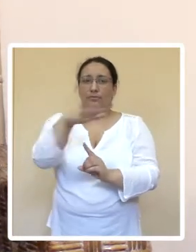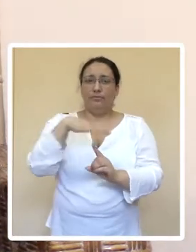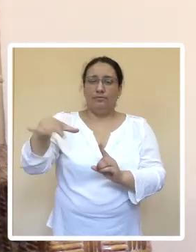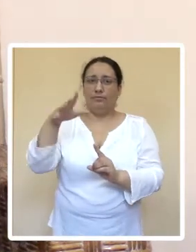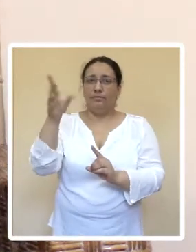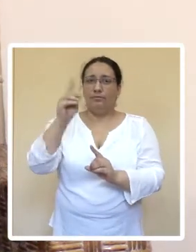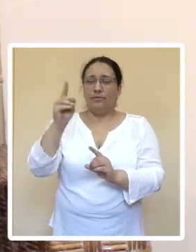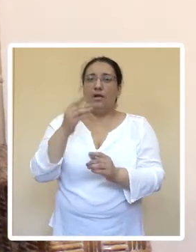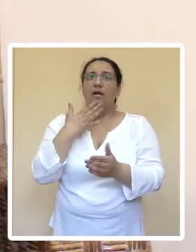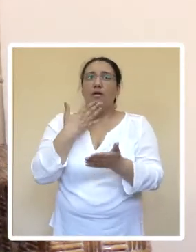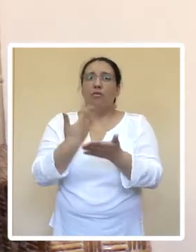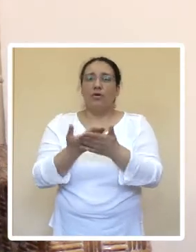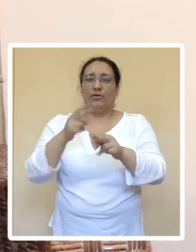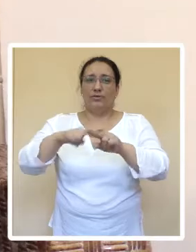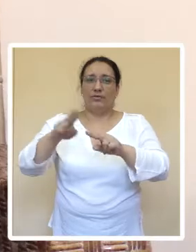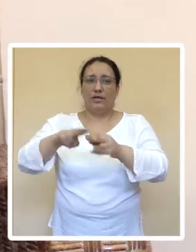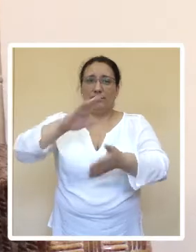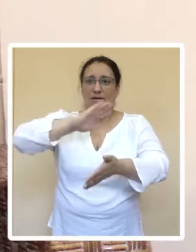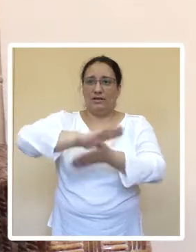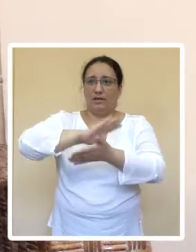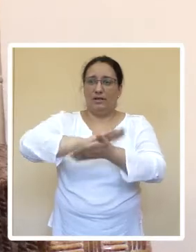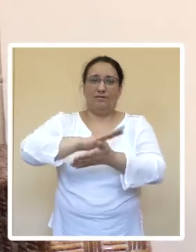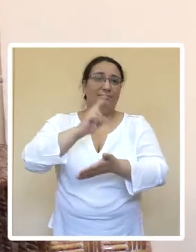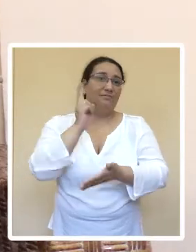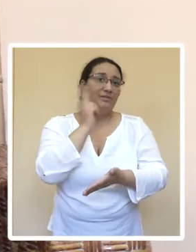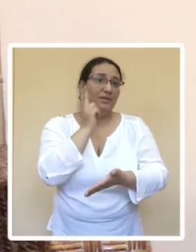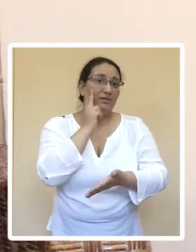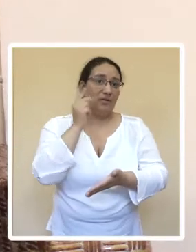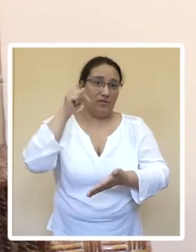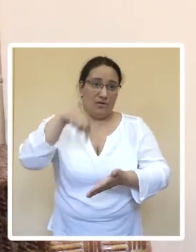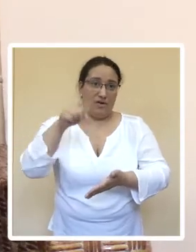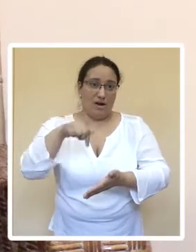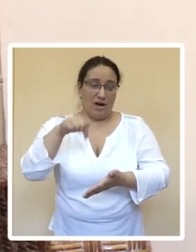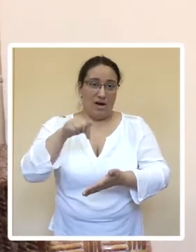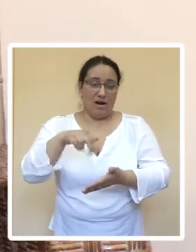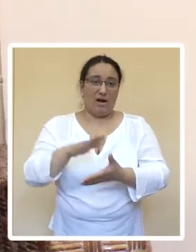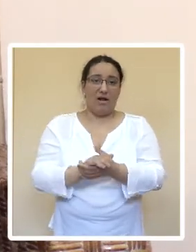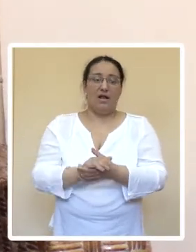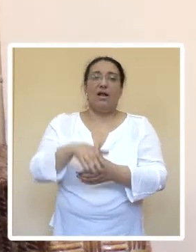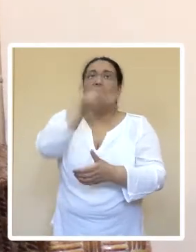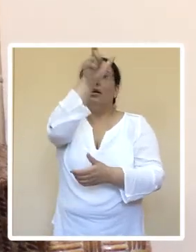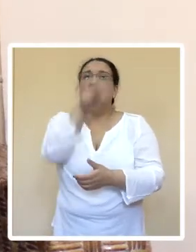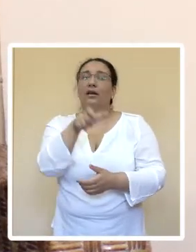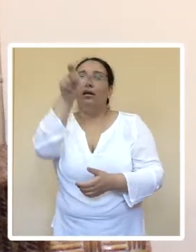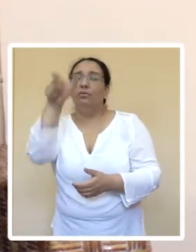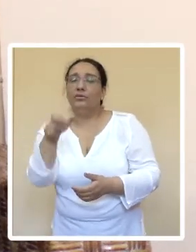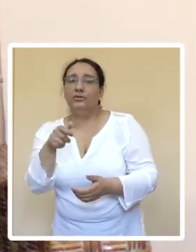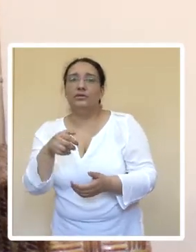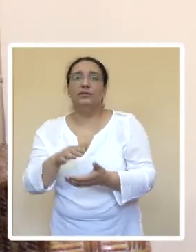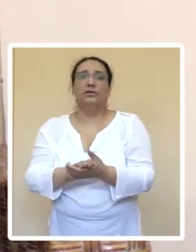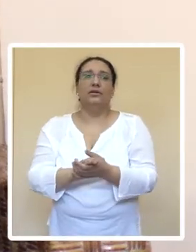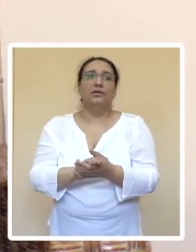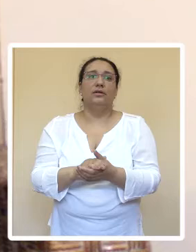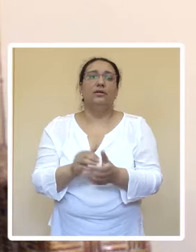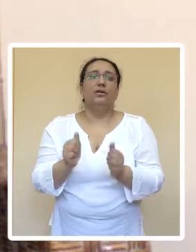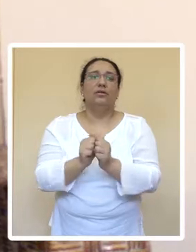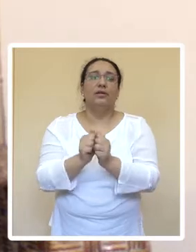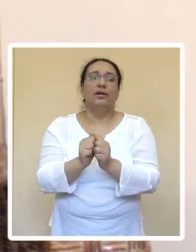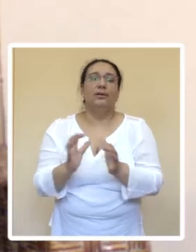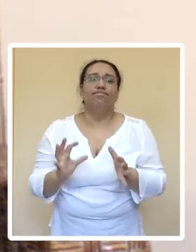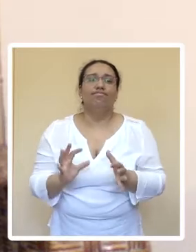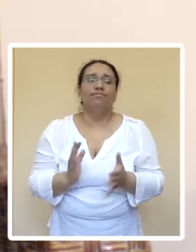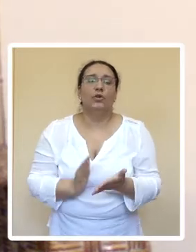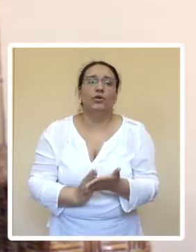la temporada de vendimia, que para nosotros es el pic, digamos, de contratación. La persona con la que partimos este proyecto hace